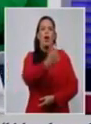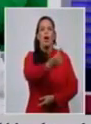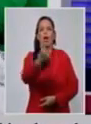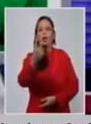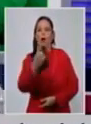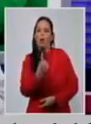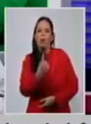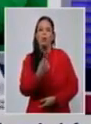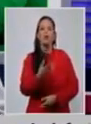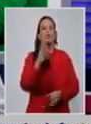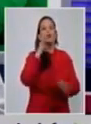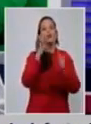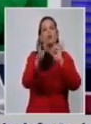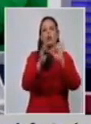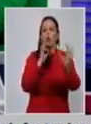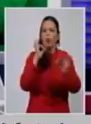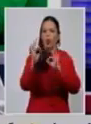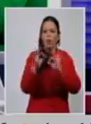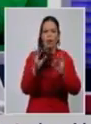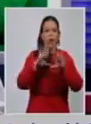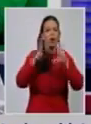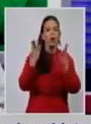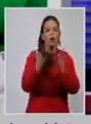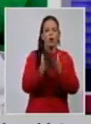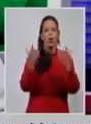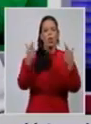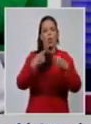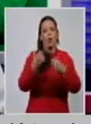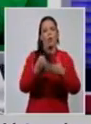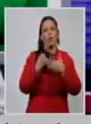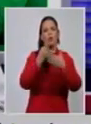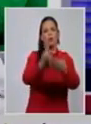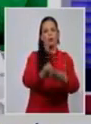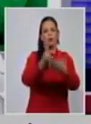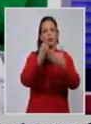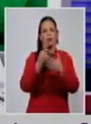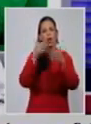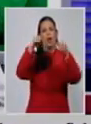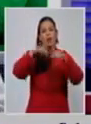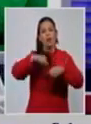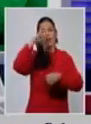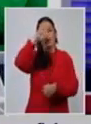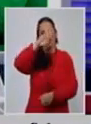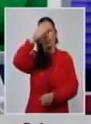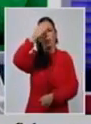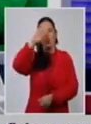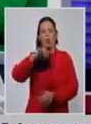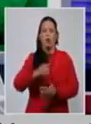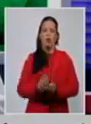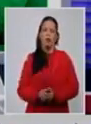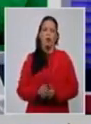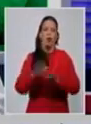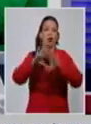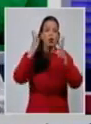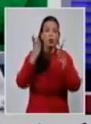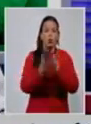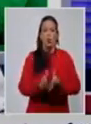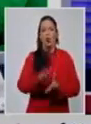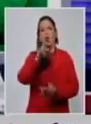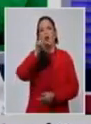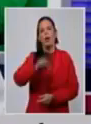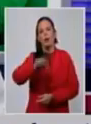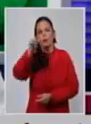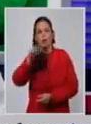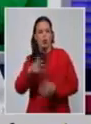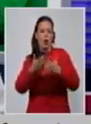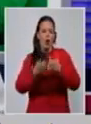personas que estamos en Cuba. Fíjense que no digo de los cubanos, los extranjeros, las personas que estamos en Cuba, y ustedes dirán,